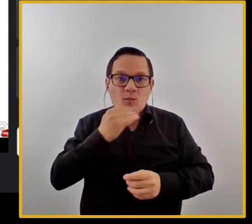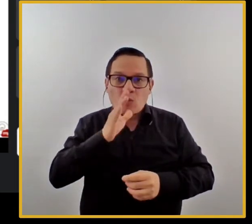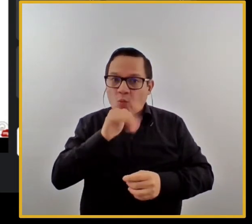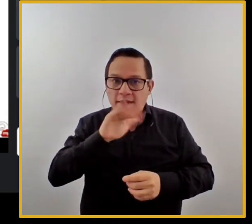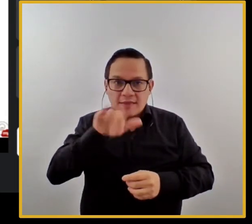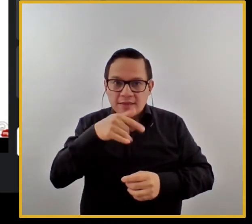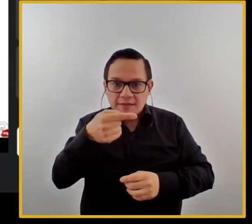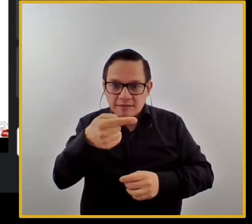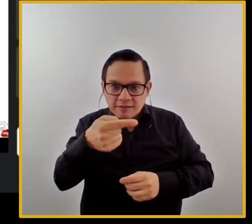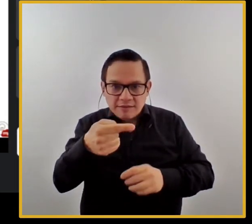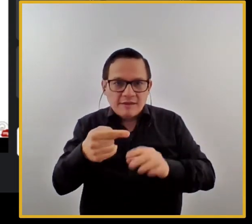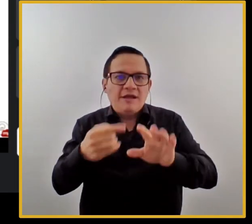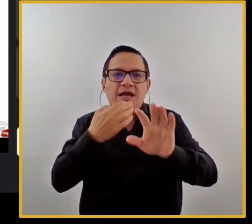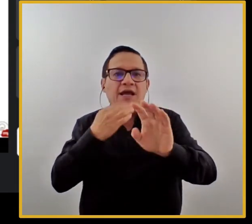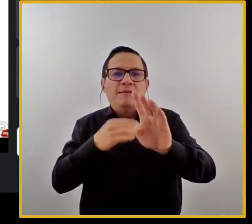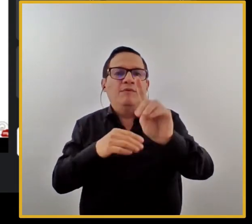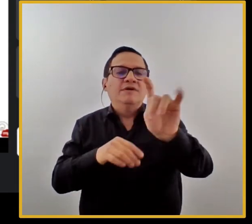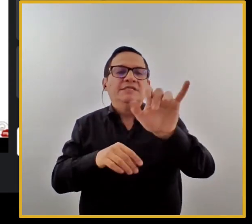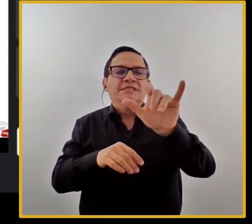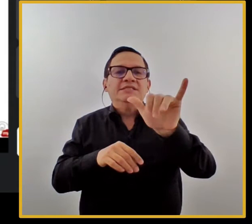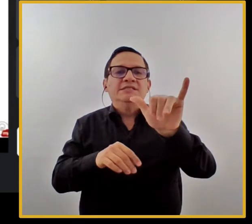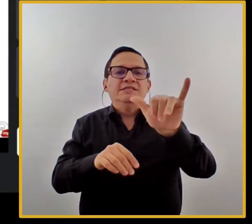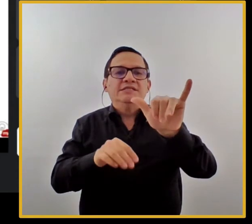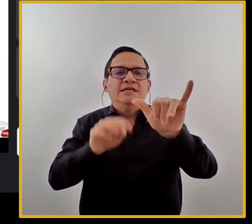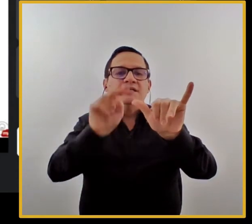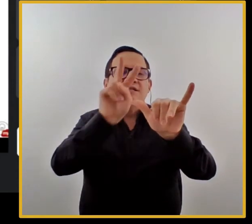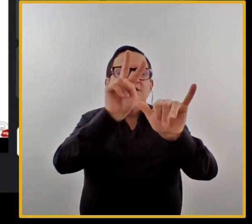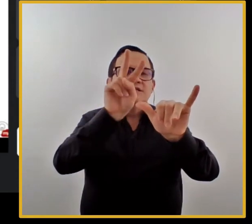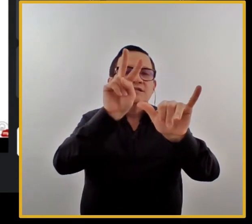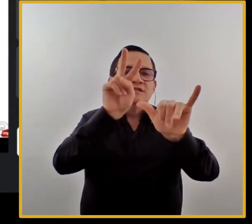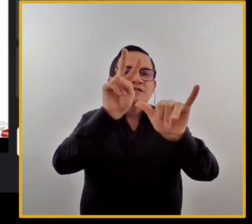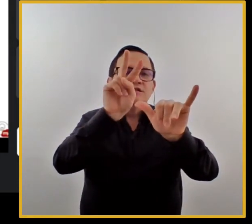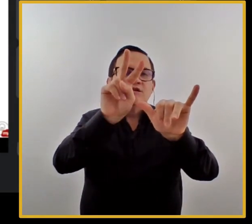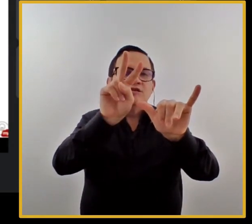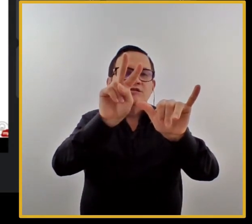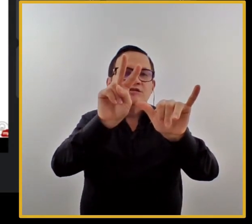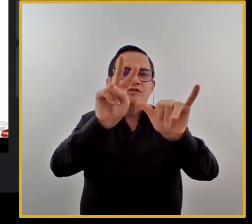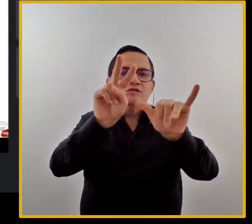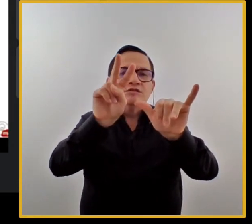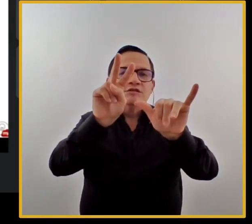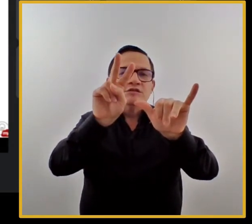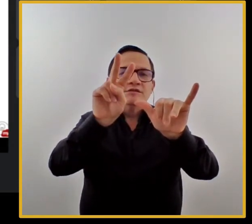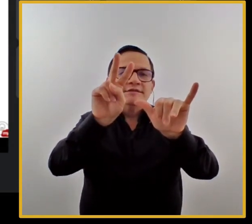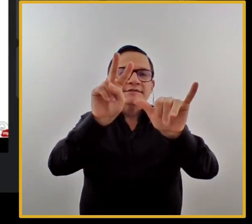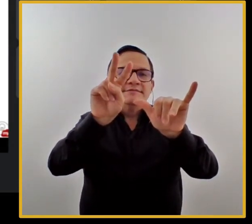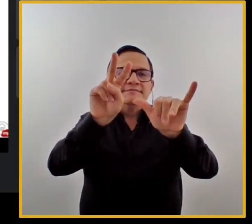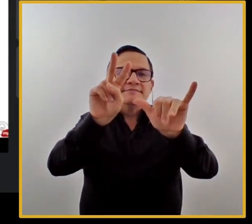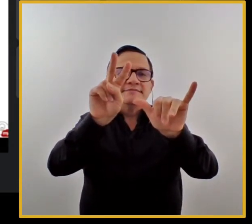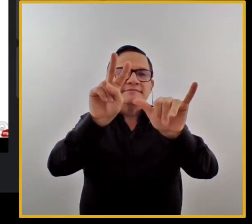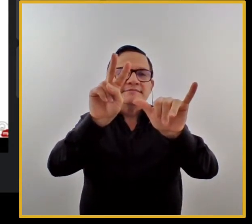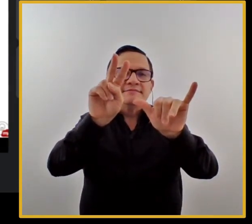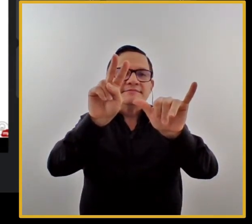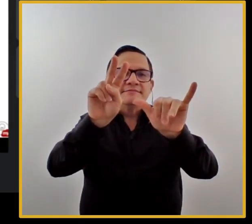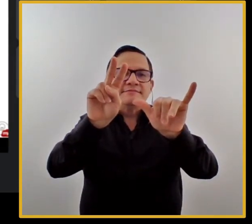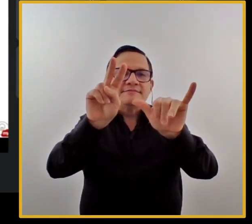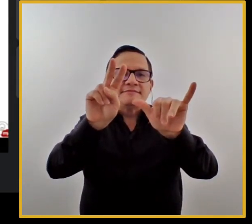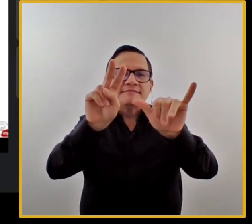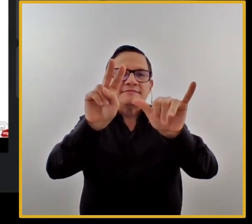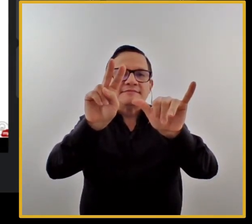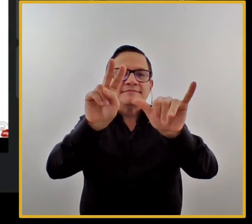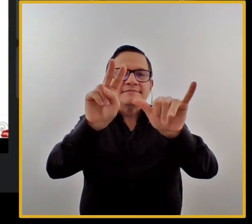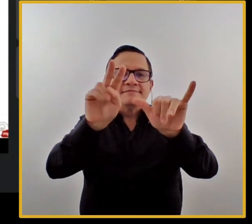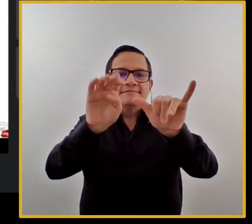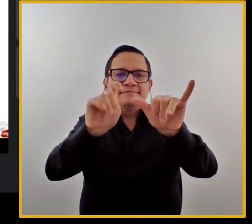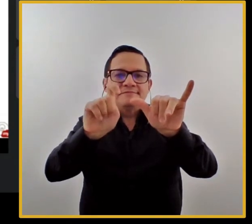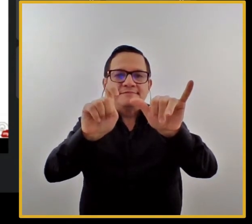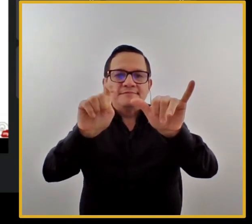señor. Ah, listo, gracias. Listo. Entonces, allí, de y,